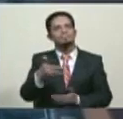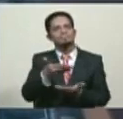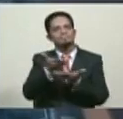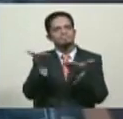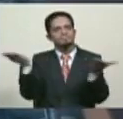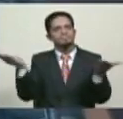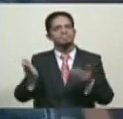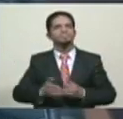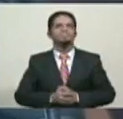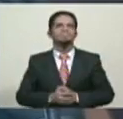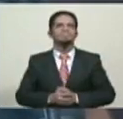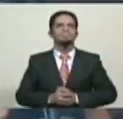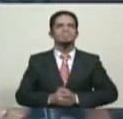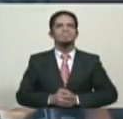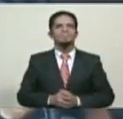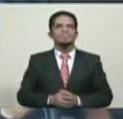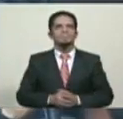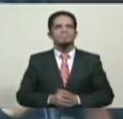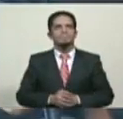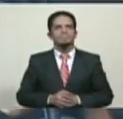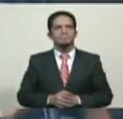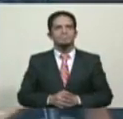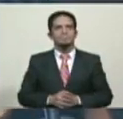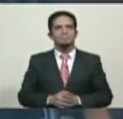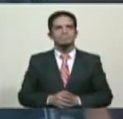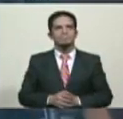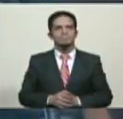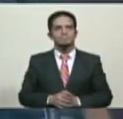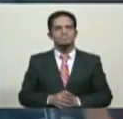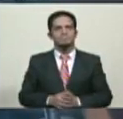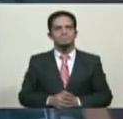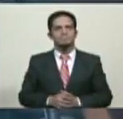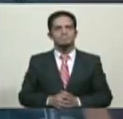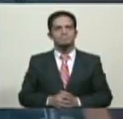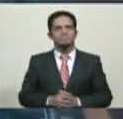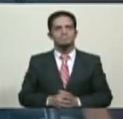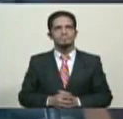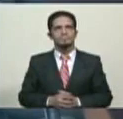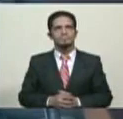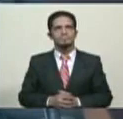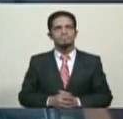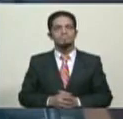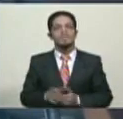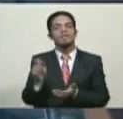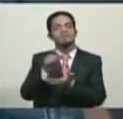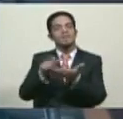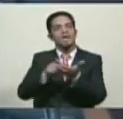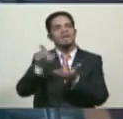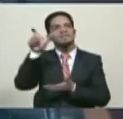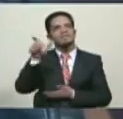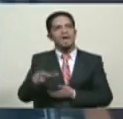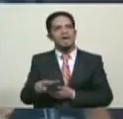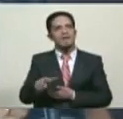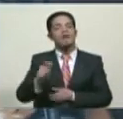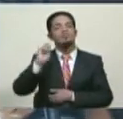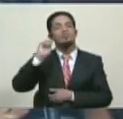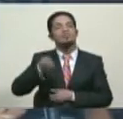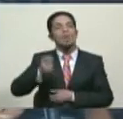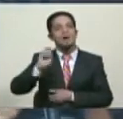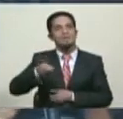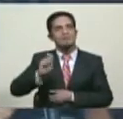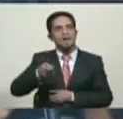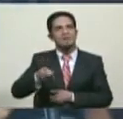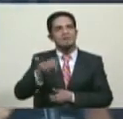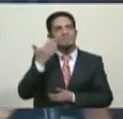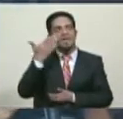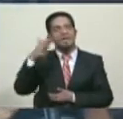Amoni, director general de la Escuela Nacional de la Magistratura. Secretaria de Sala y jueza del Juzgado de Sustanciación